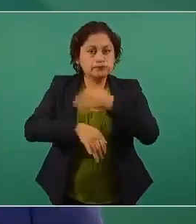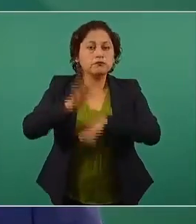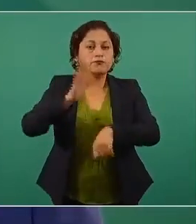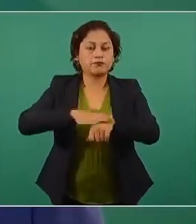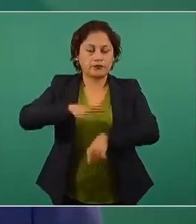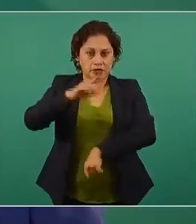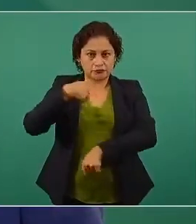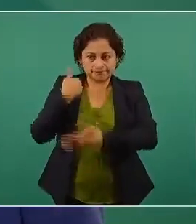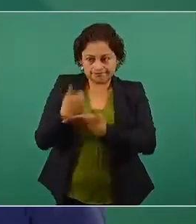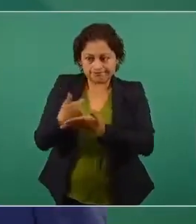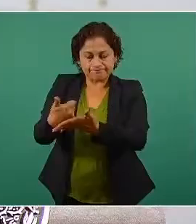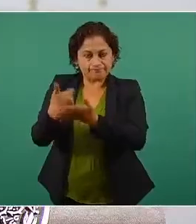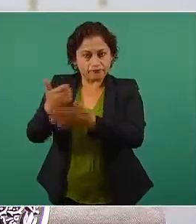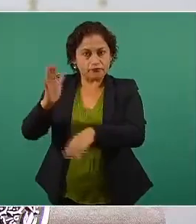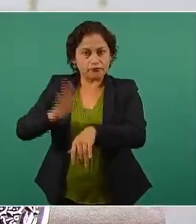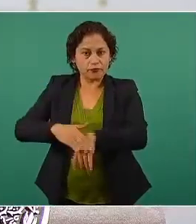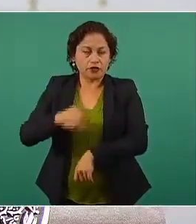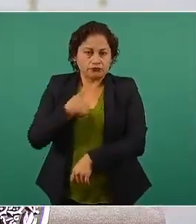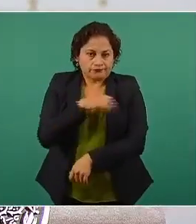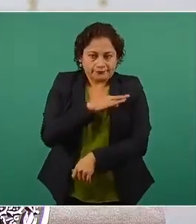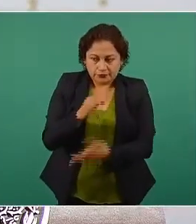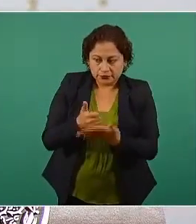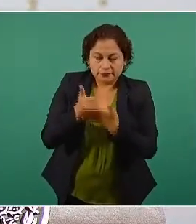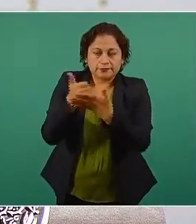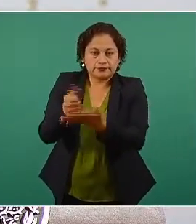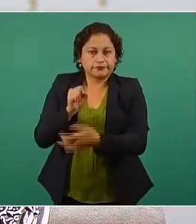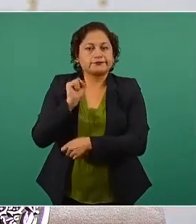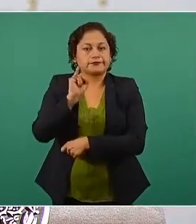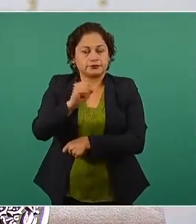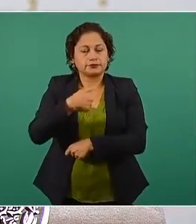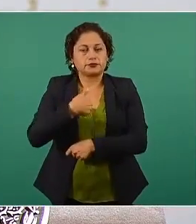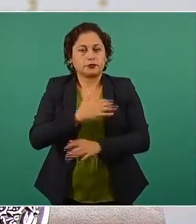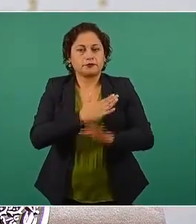ayudar más en todo lo que pueda